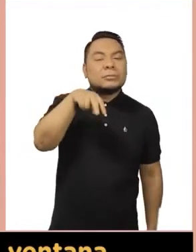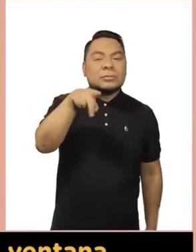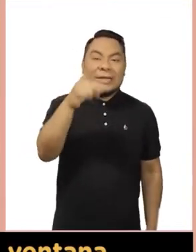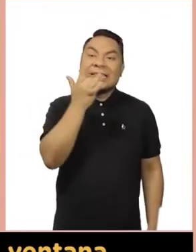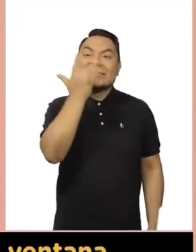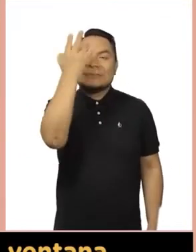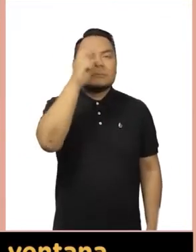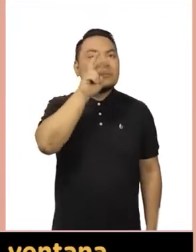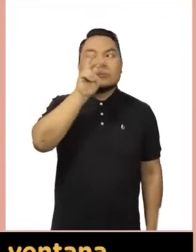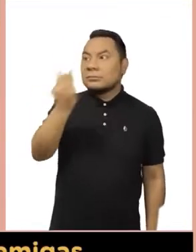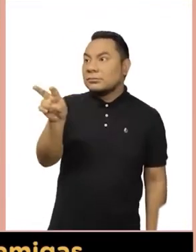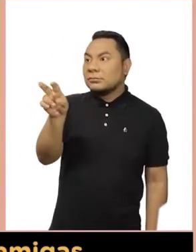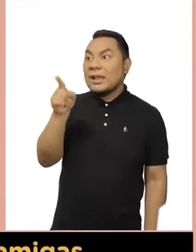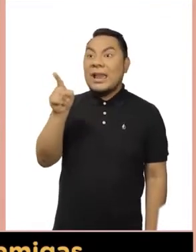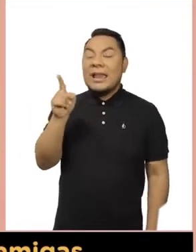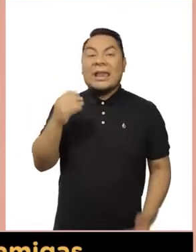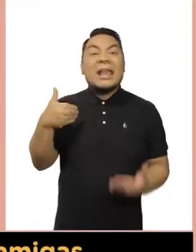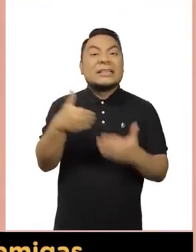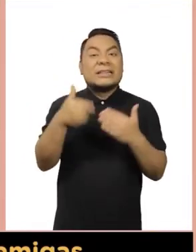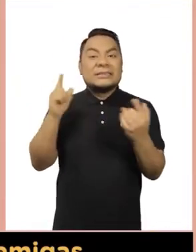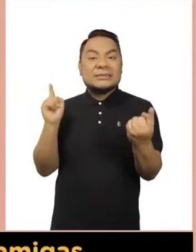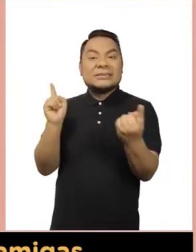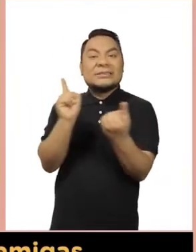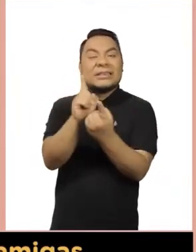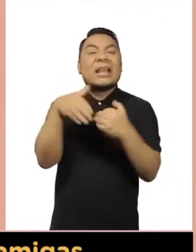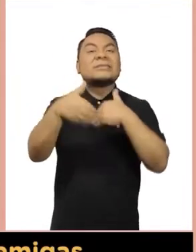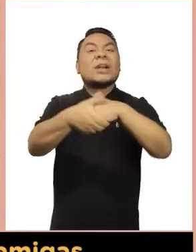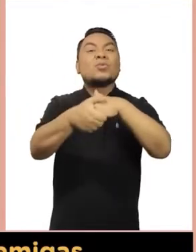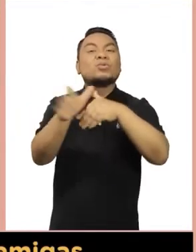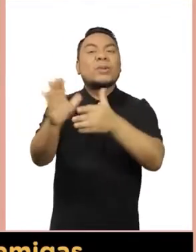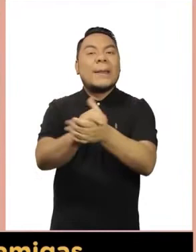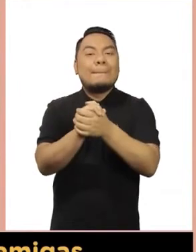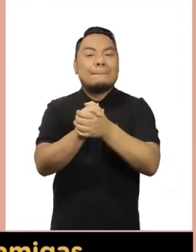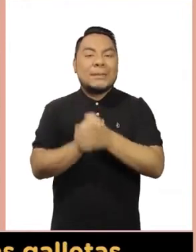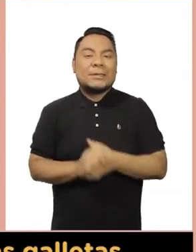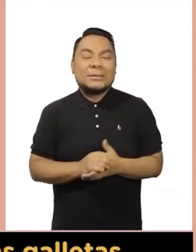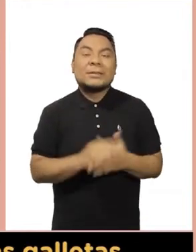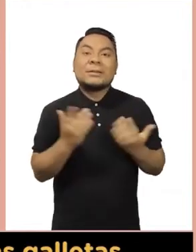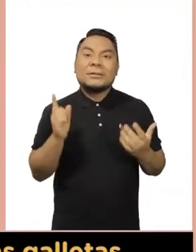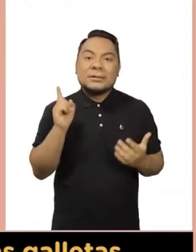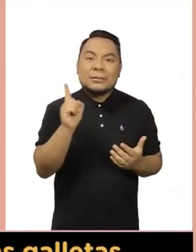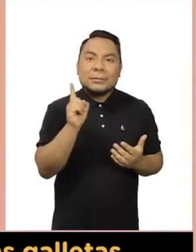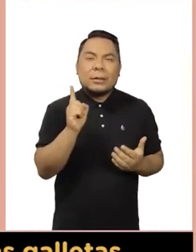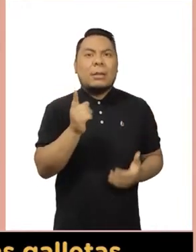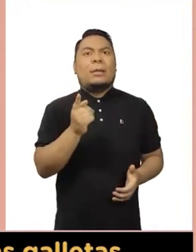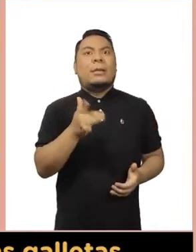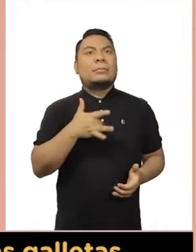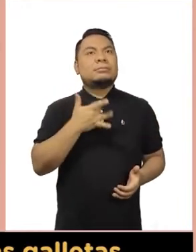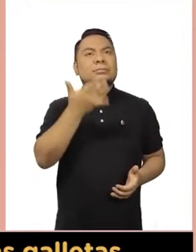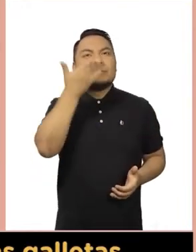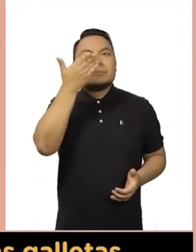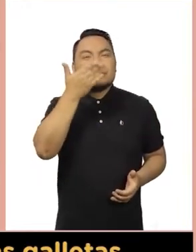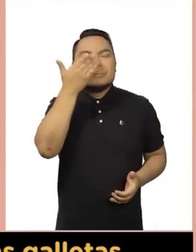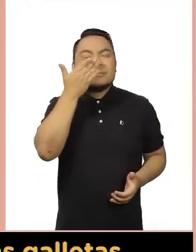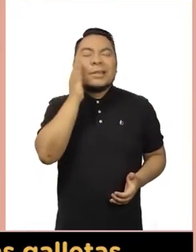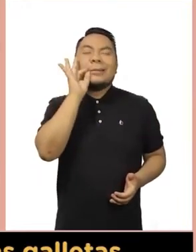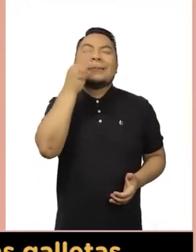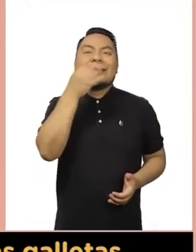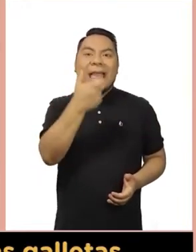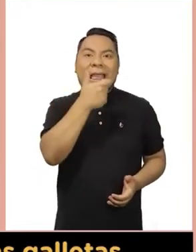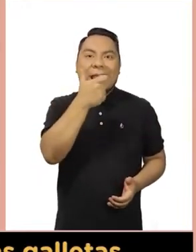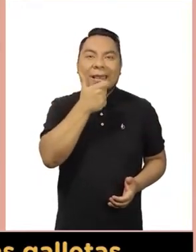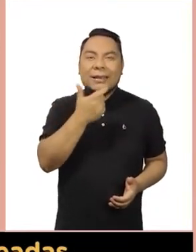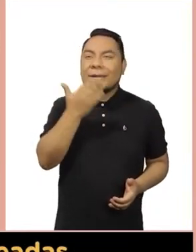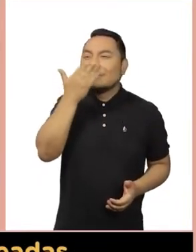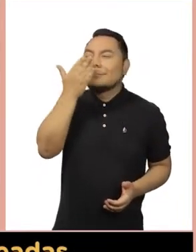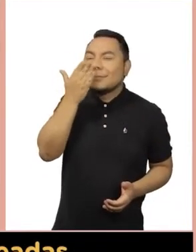por ahí, las vio por la ventana y decidió acercarse para saludar a sus amigas. De inmediato sintió el delicioso olor de